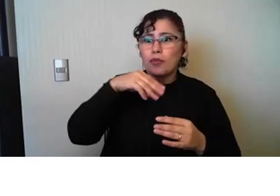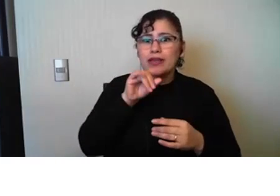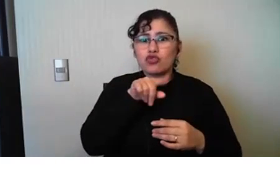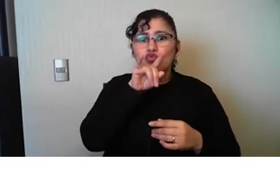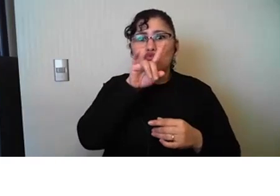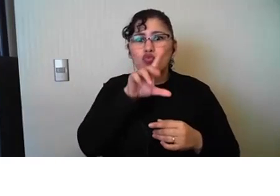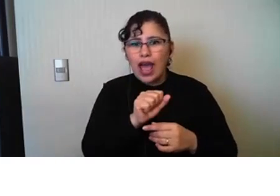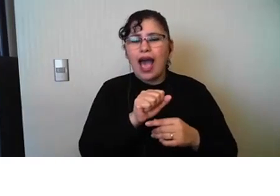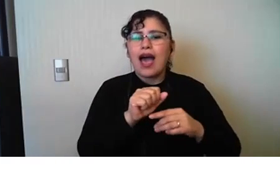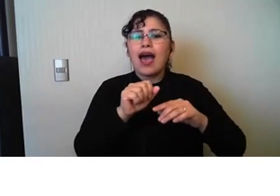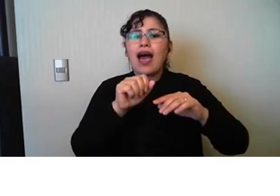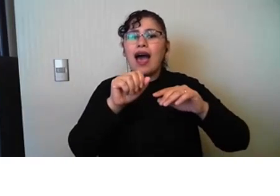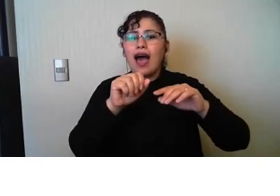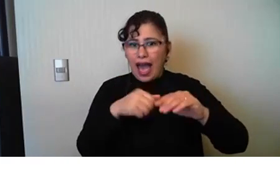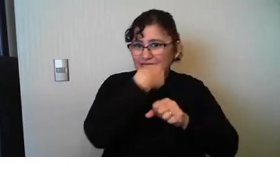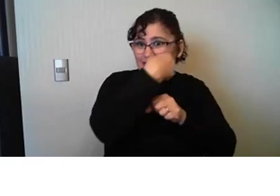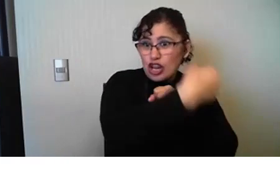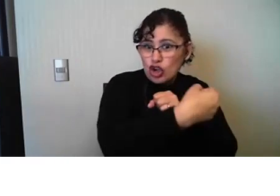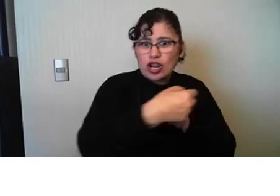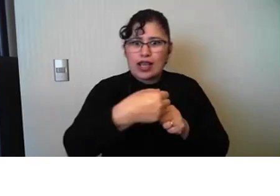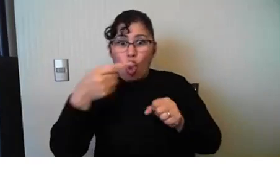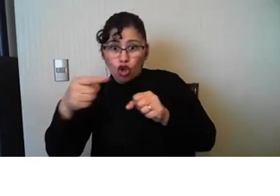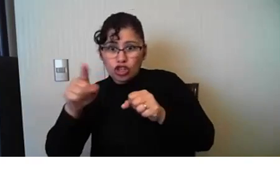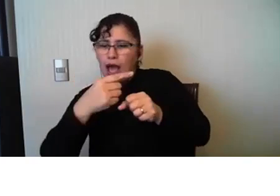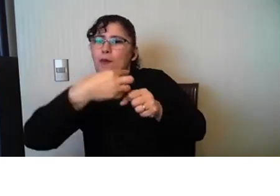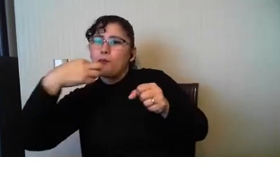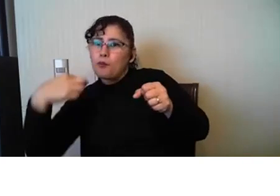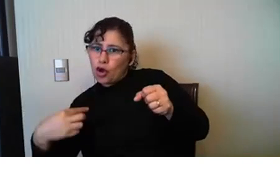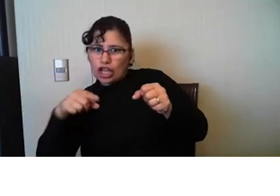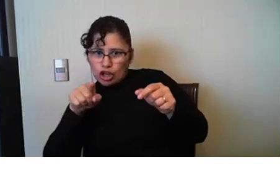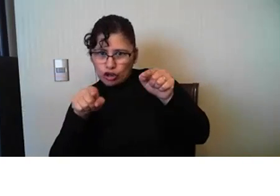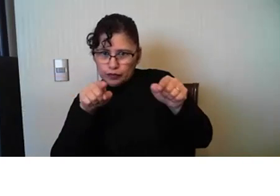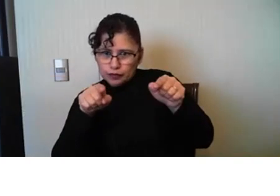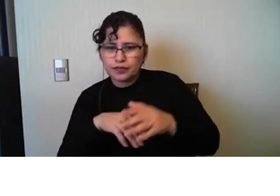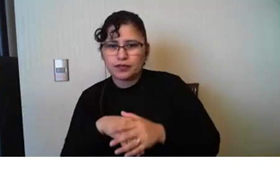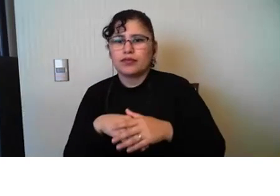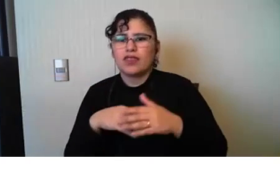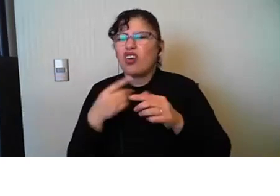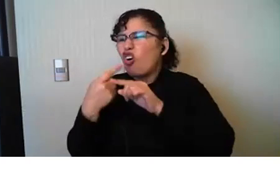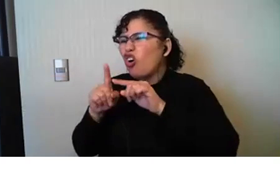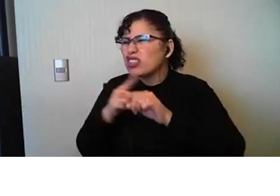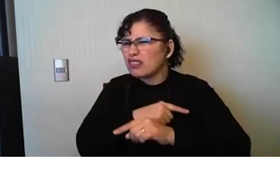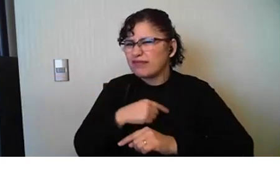comisura posterior. Y hay otro elemento, otra comisura que no la nombré ahí, que es la comisura